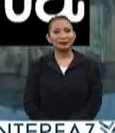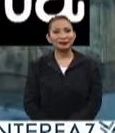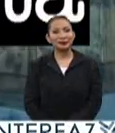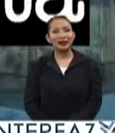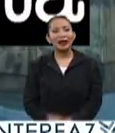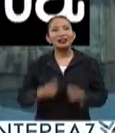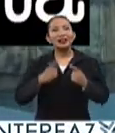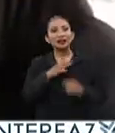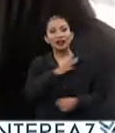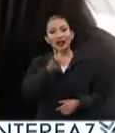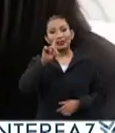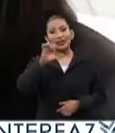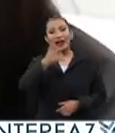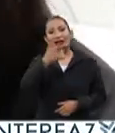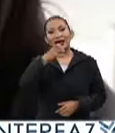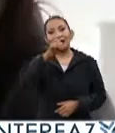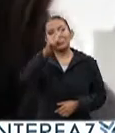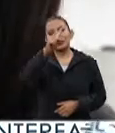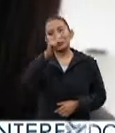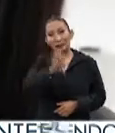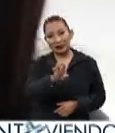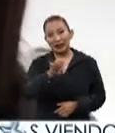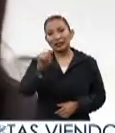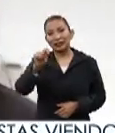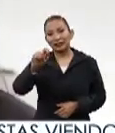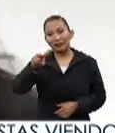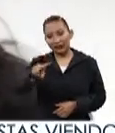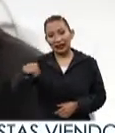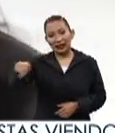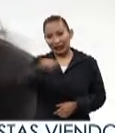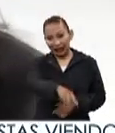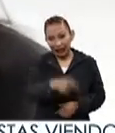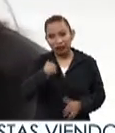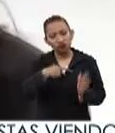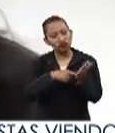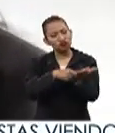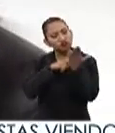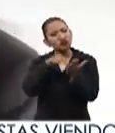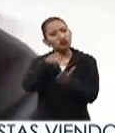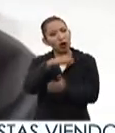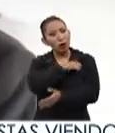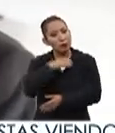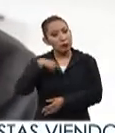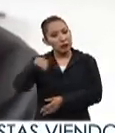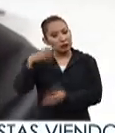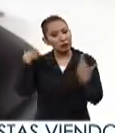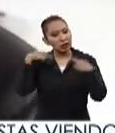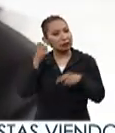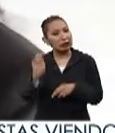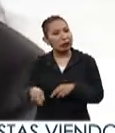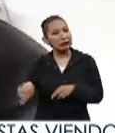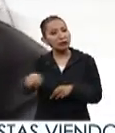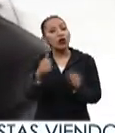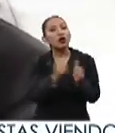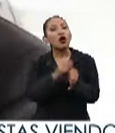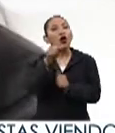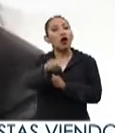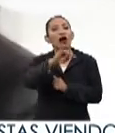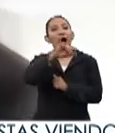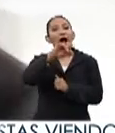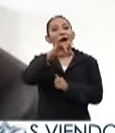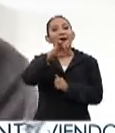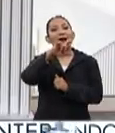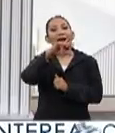La Dirección General de Educación Superior para Profesionales de la Educación nos muestra el compromiso de ser maestro a través de